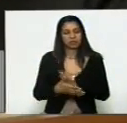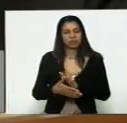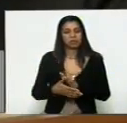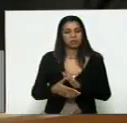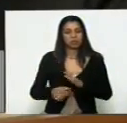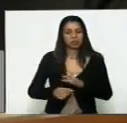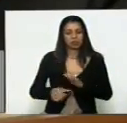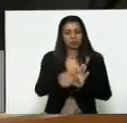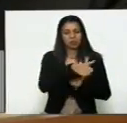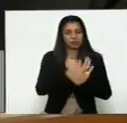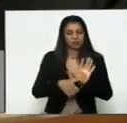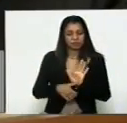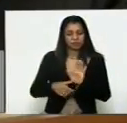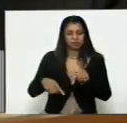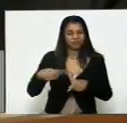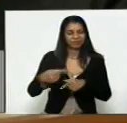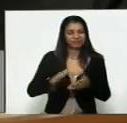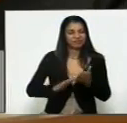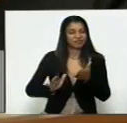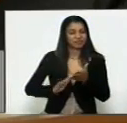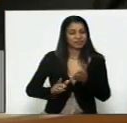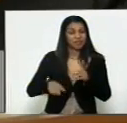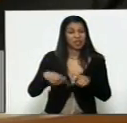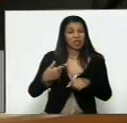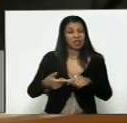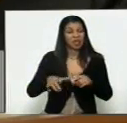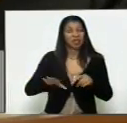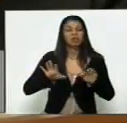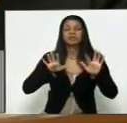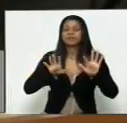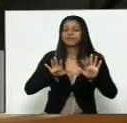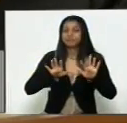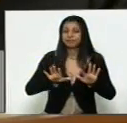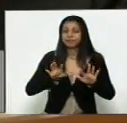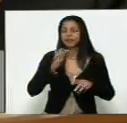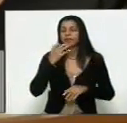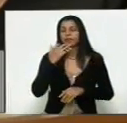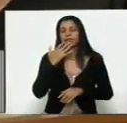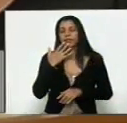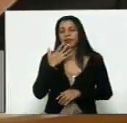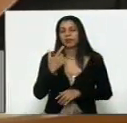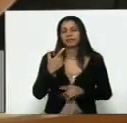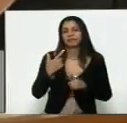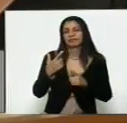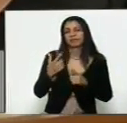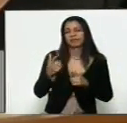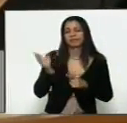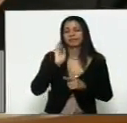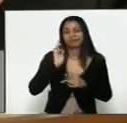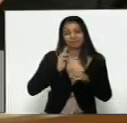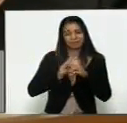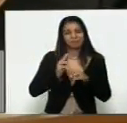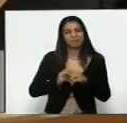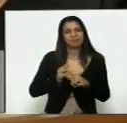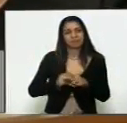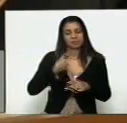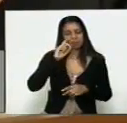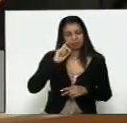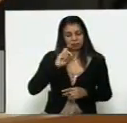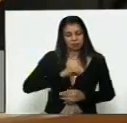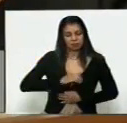por cesárea. 10. Las implicaciones en caso de existir riesgos durante la